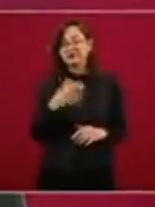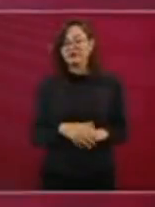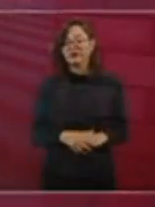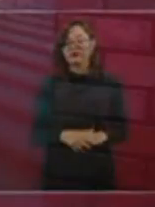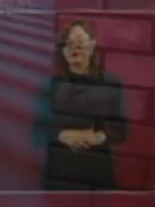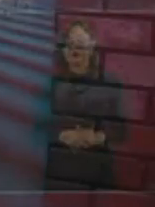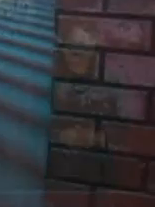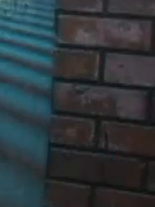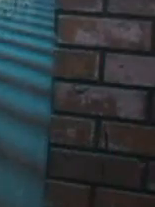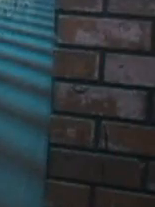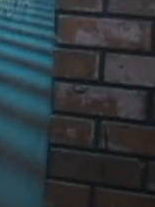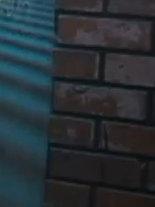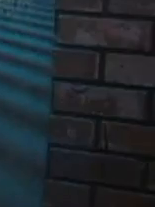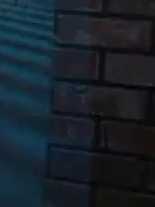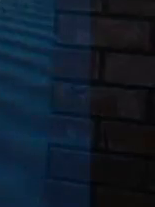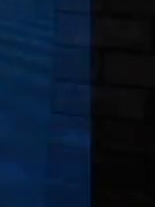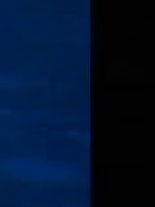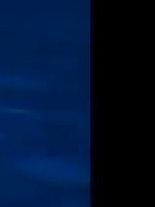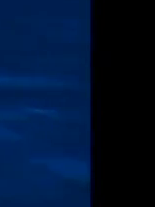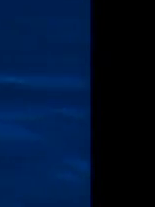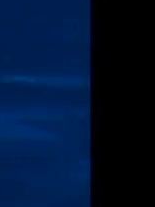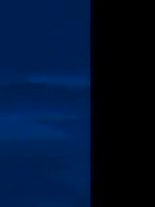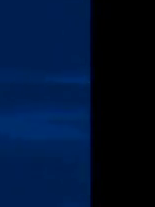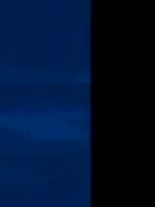del Ejecutivo.